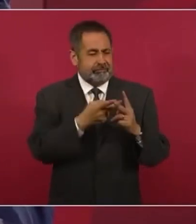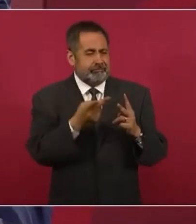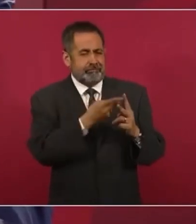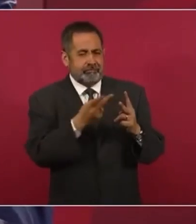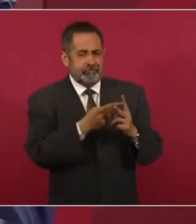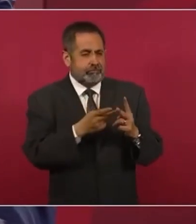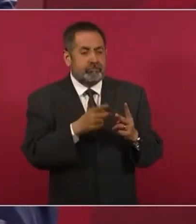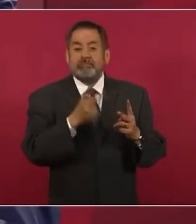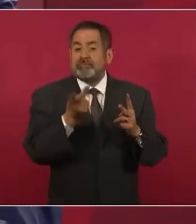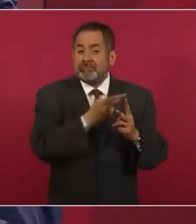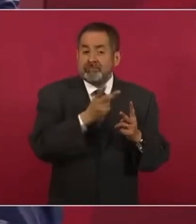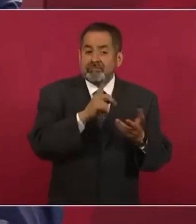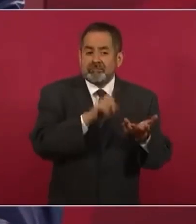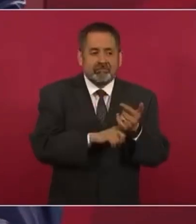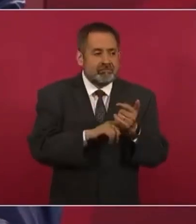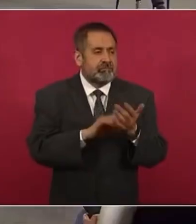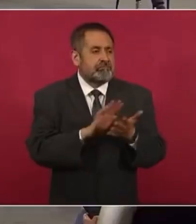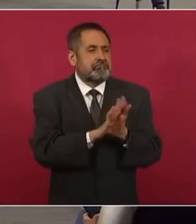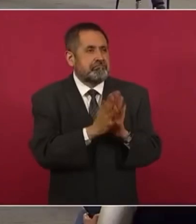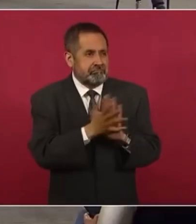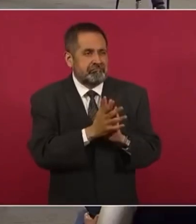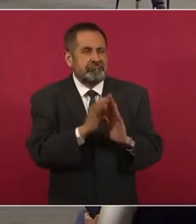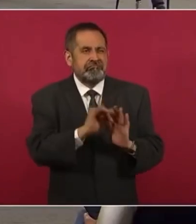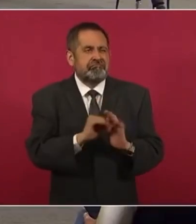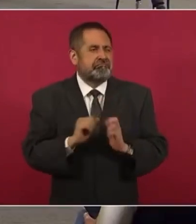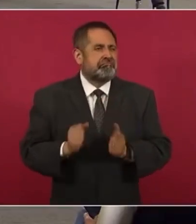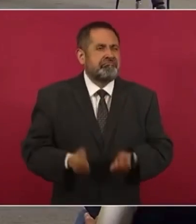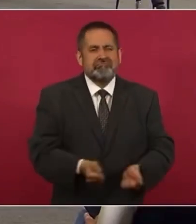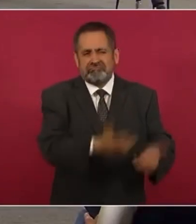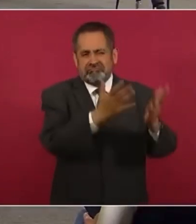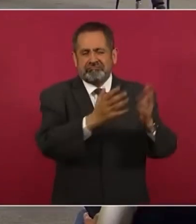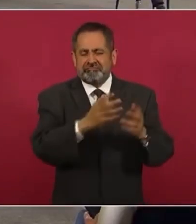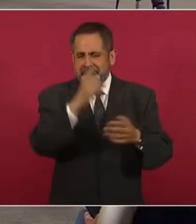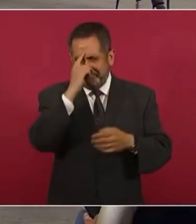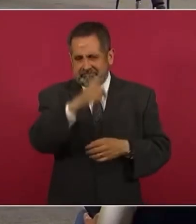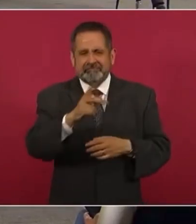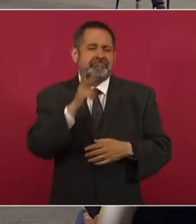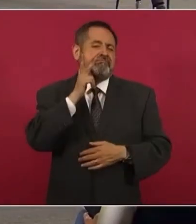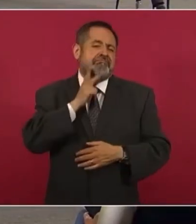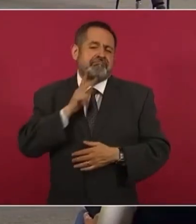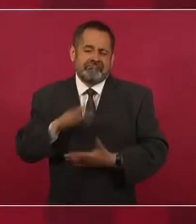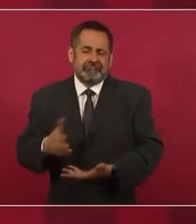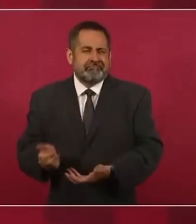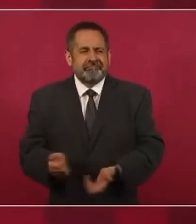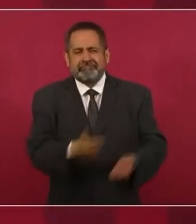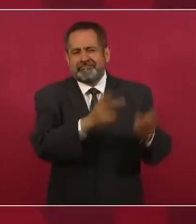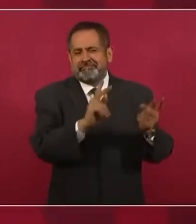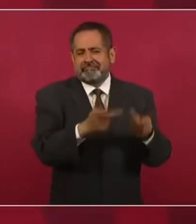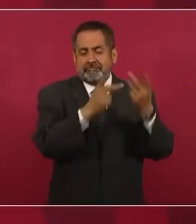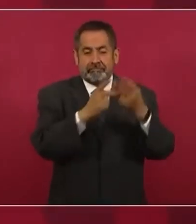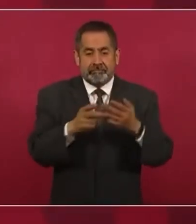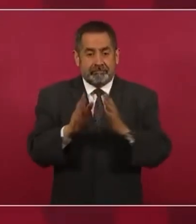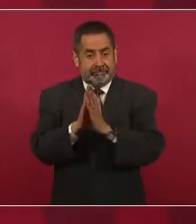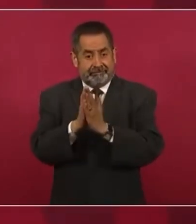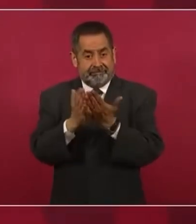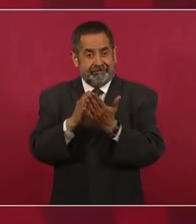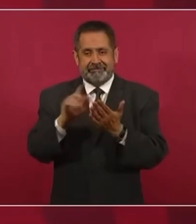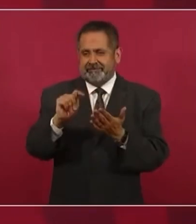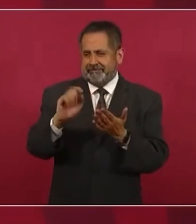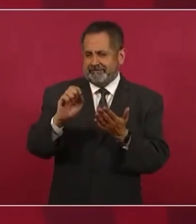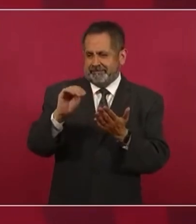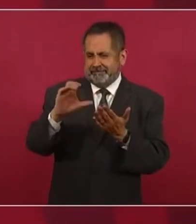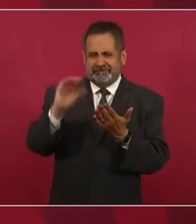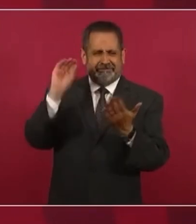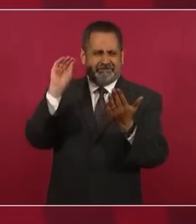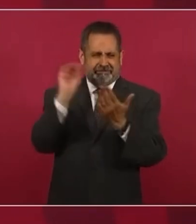ya habían entregado el petróleo, todo un capítulo